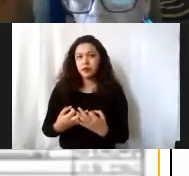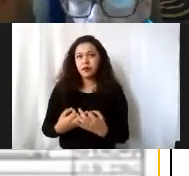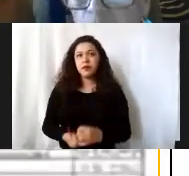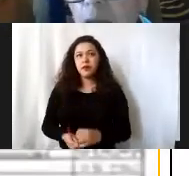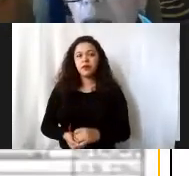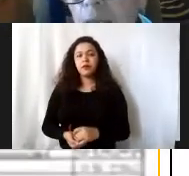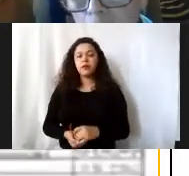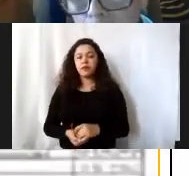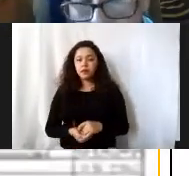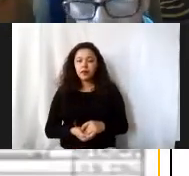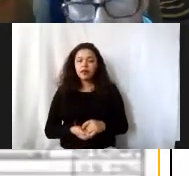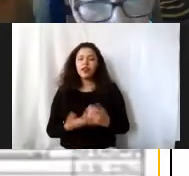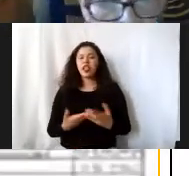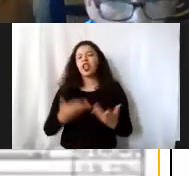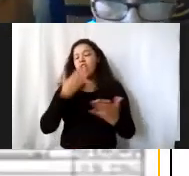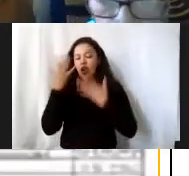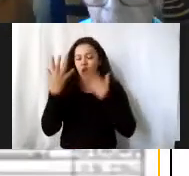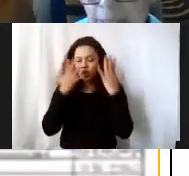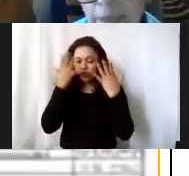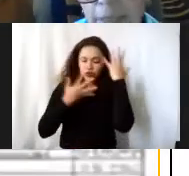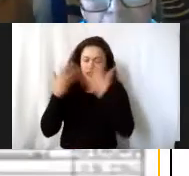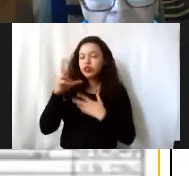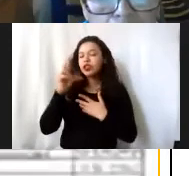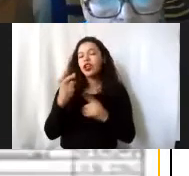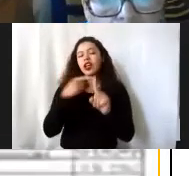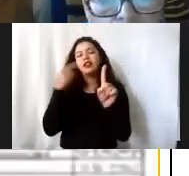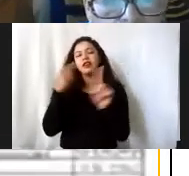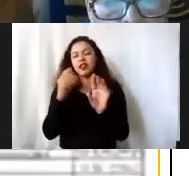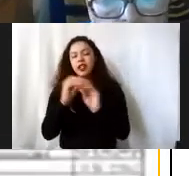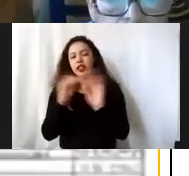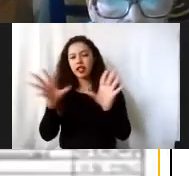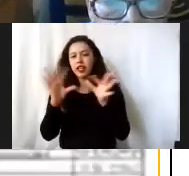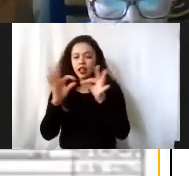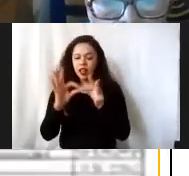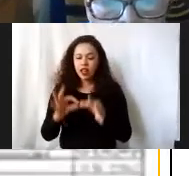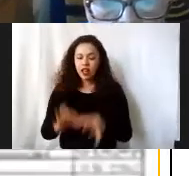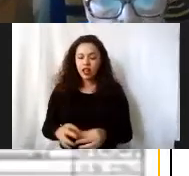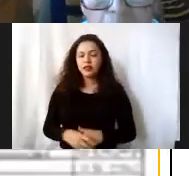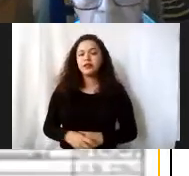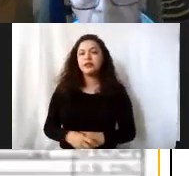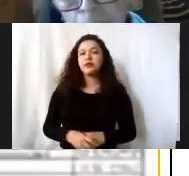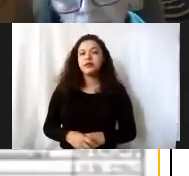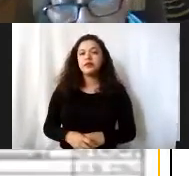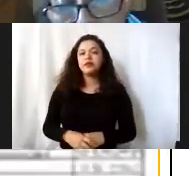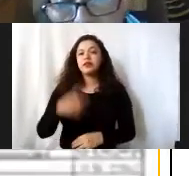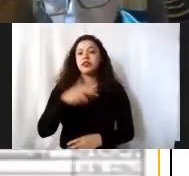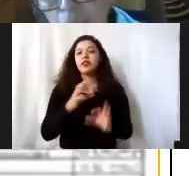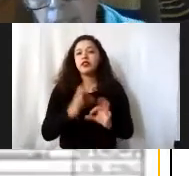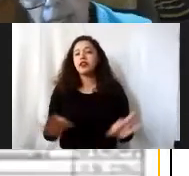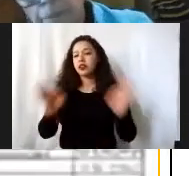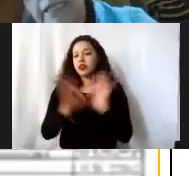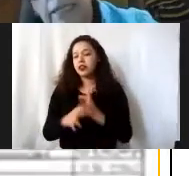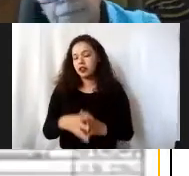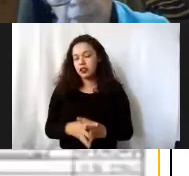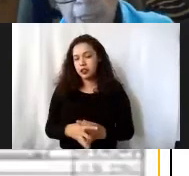no confunda, que sea precisa, etcétera, etcétera. Entonces, esto también es importante, pero más para el